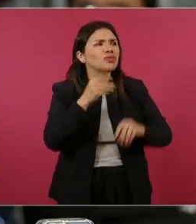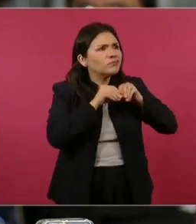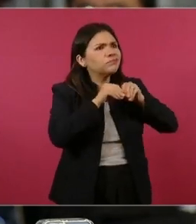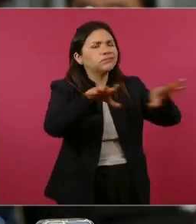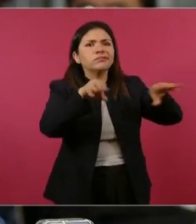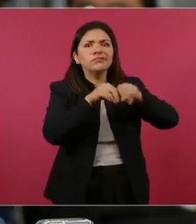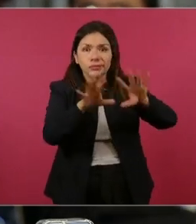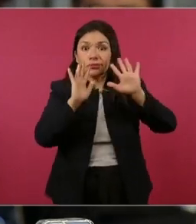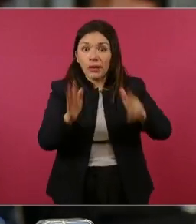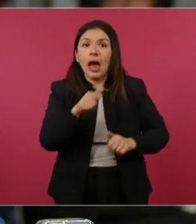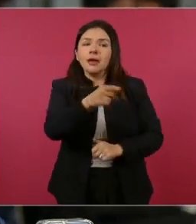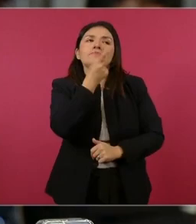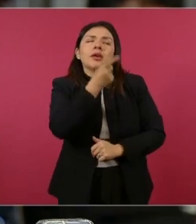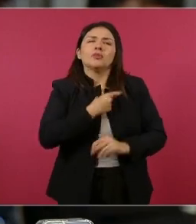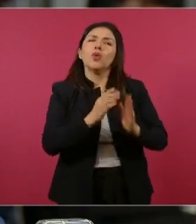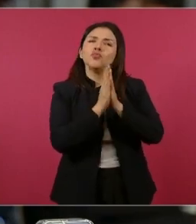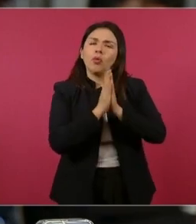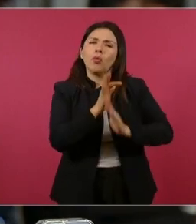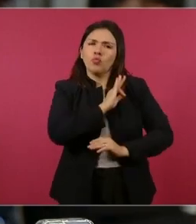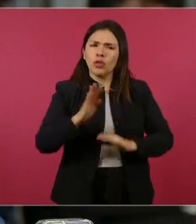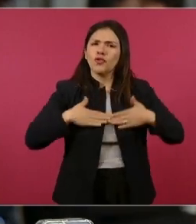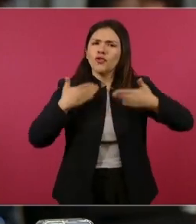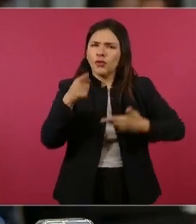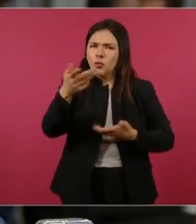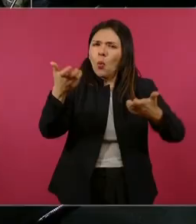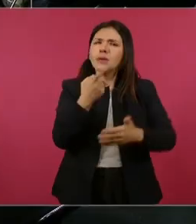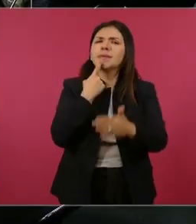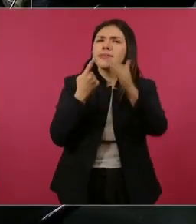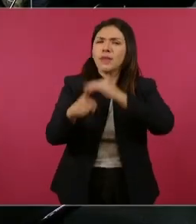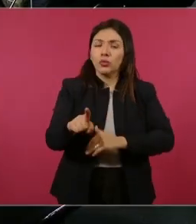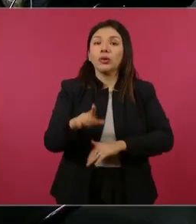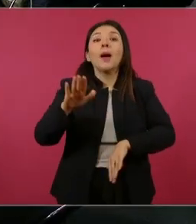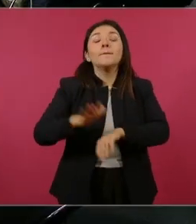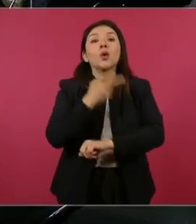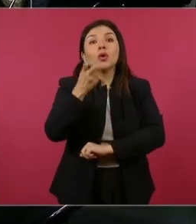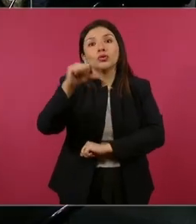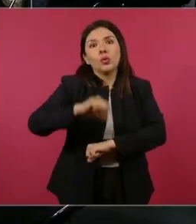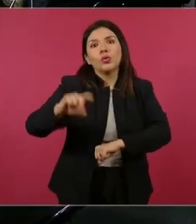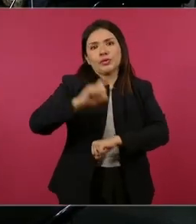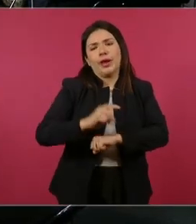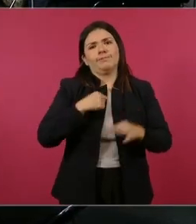medios y nos dio la confianza a nosotros para poder hacer esta denuncia. Es por eso…